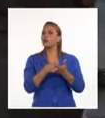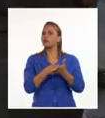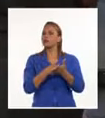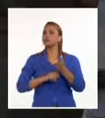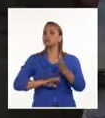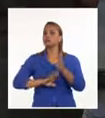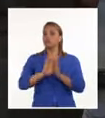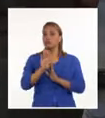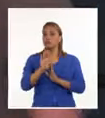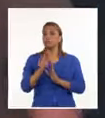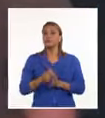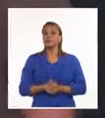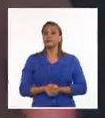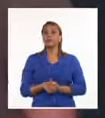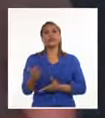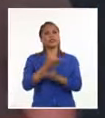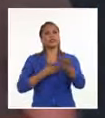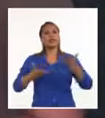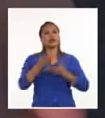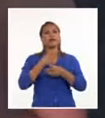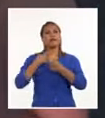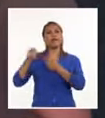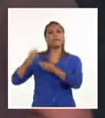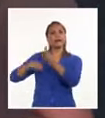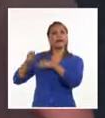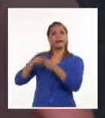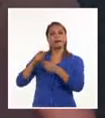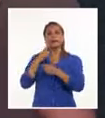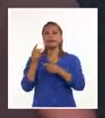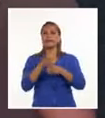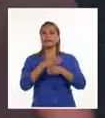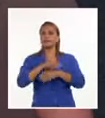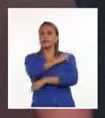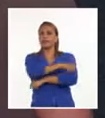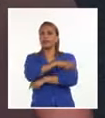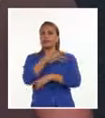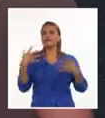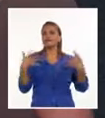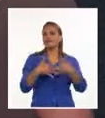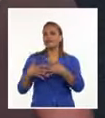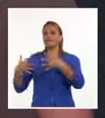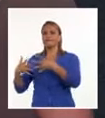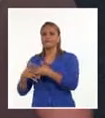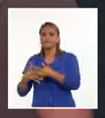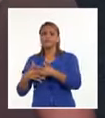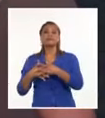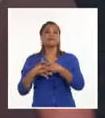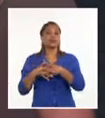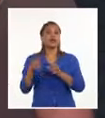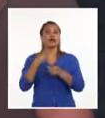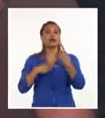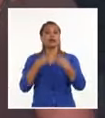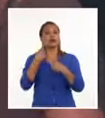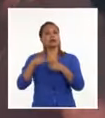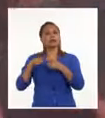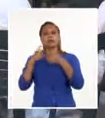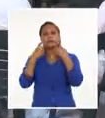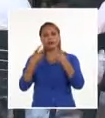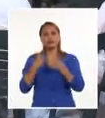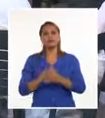hablando, el intercambio de mercancías entre los países de la región y este tipo de cuestiones que son también importantes, creo yo?